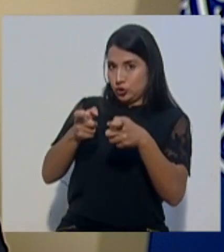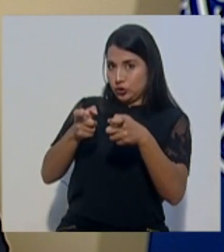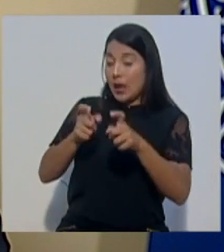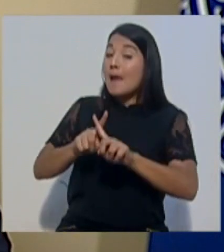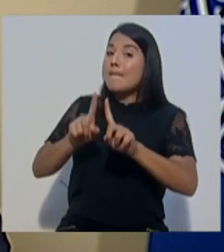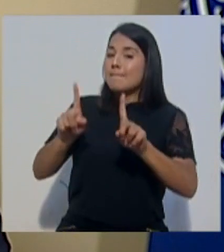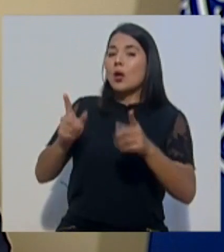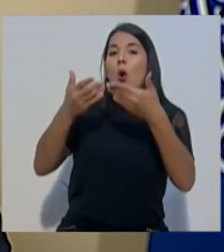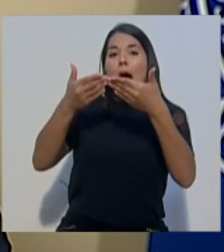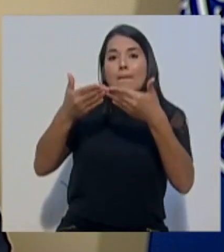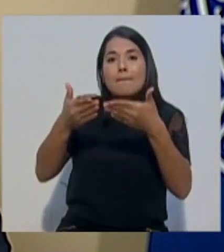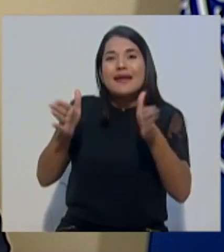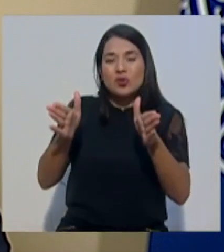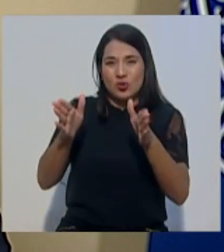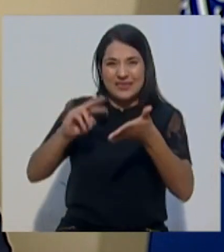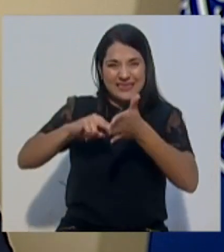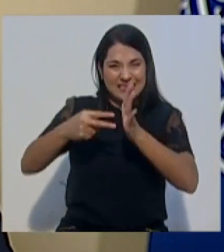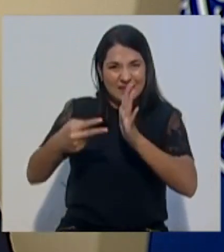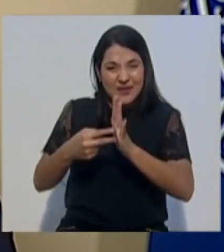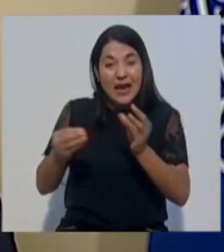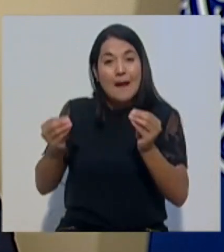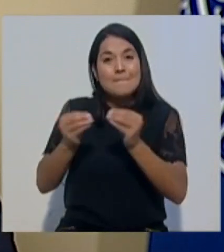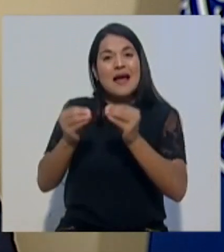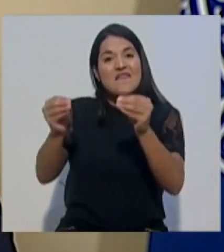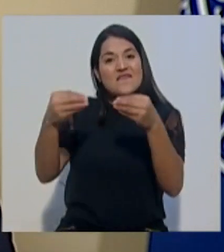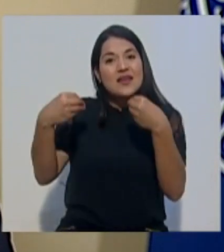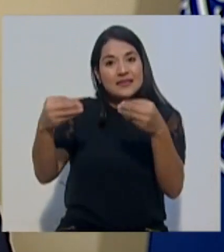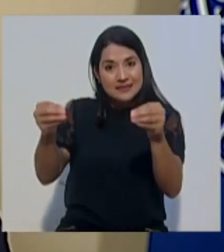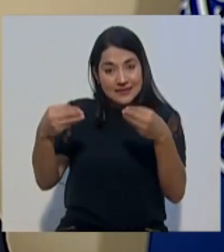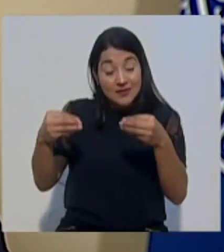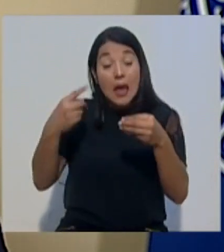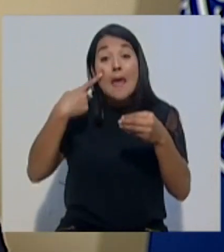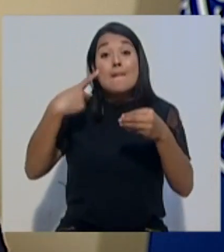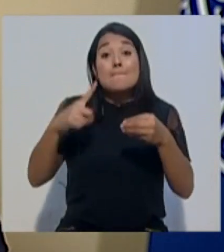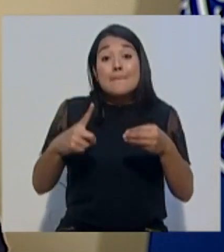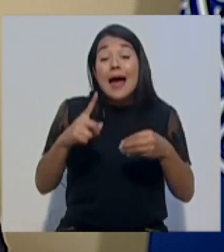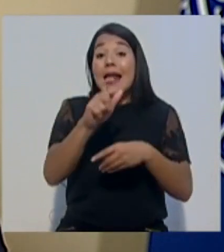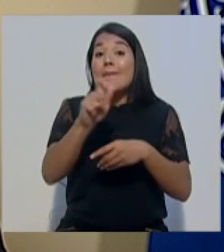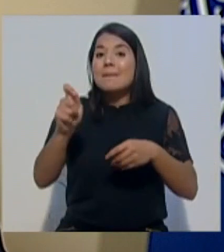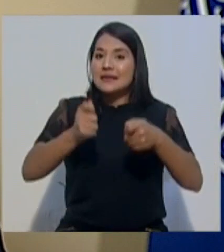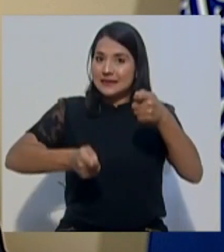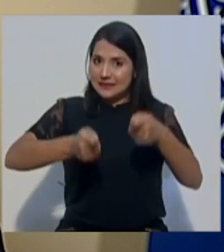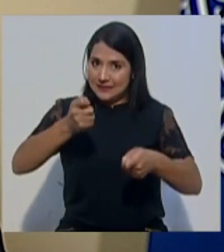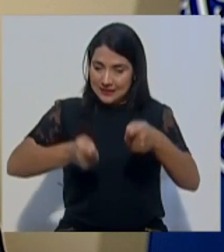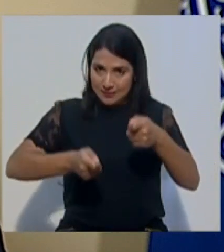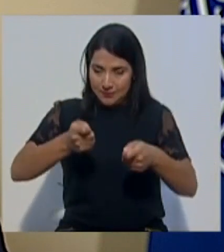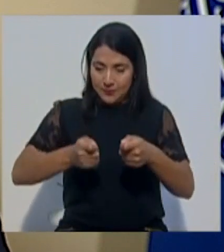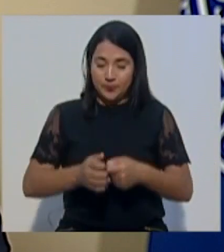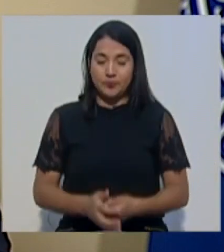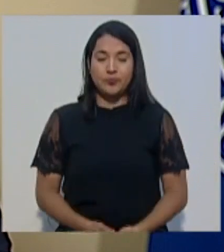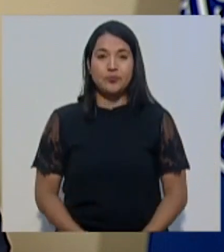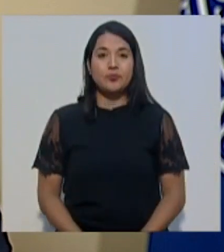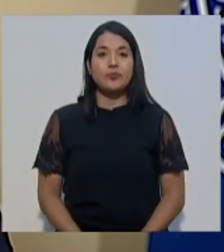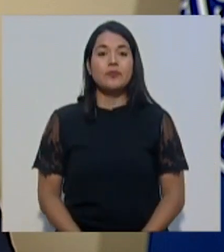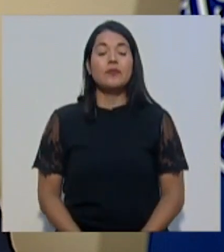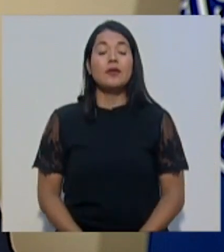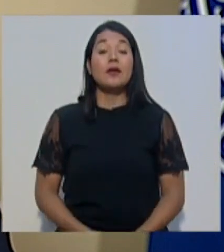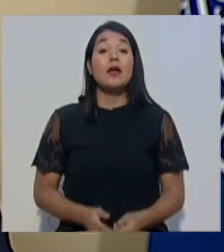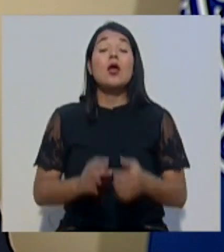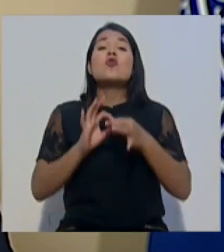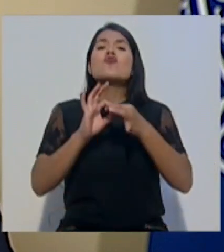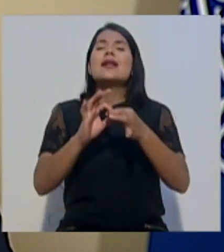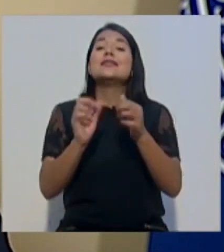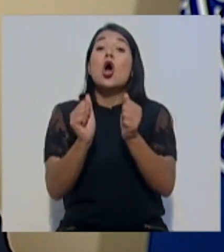cabo para todo el mes de septiembre. ¿Y eso en qué consiste? En materia